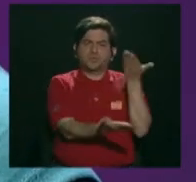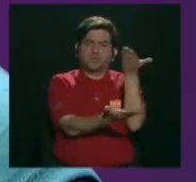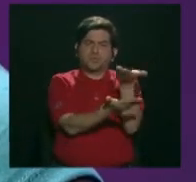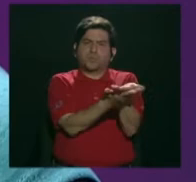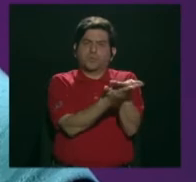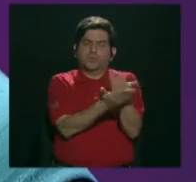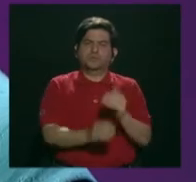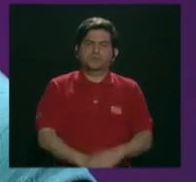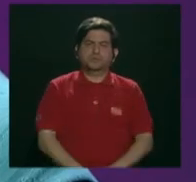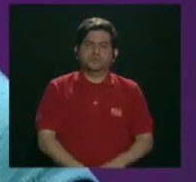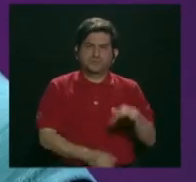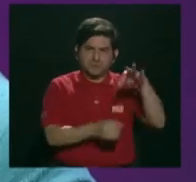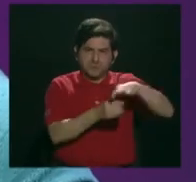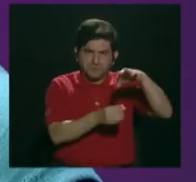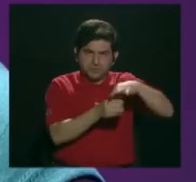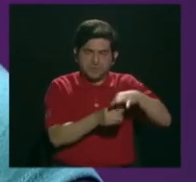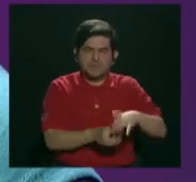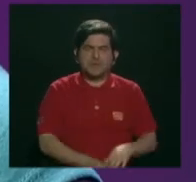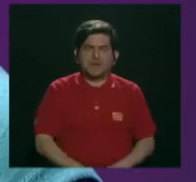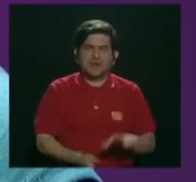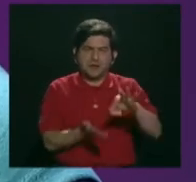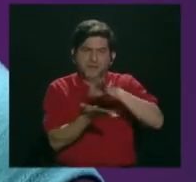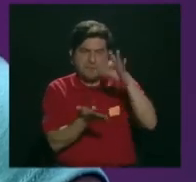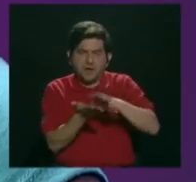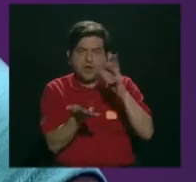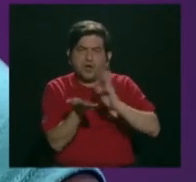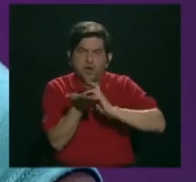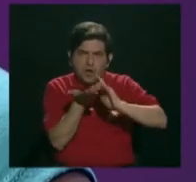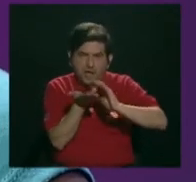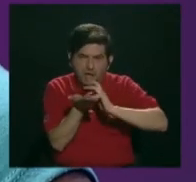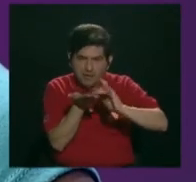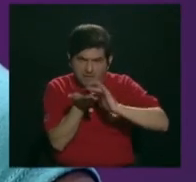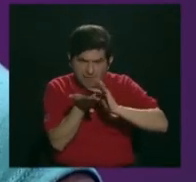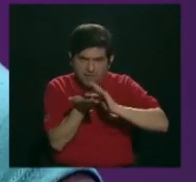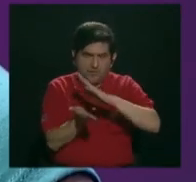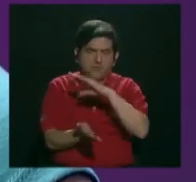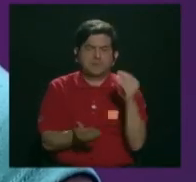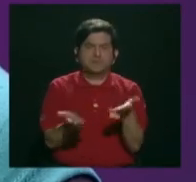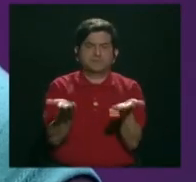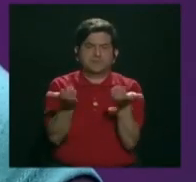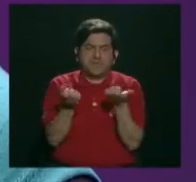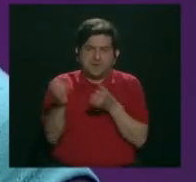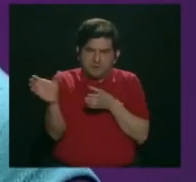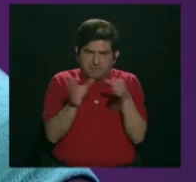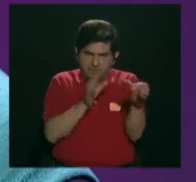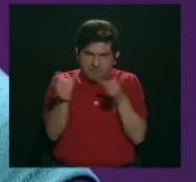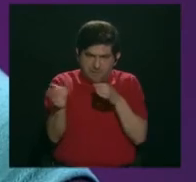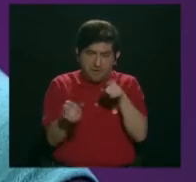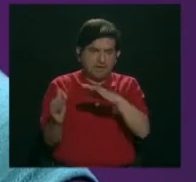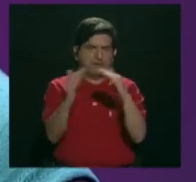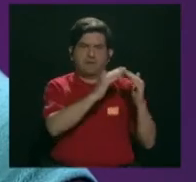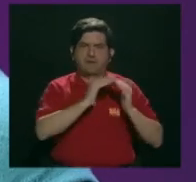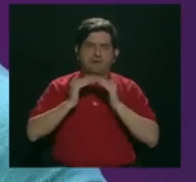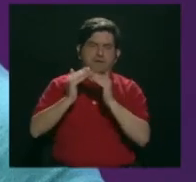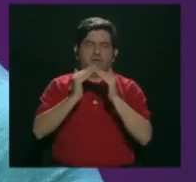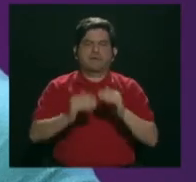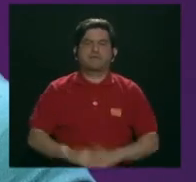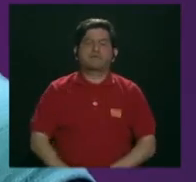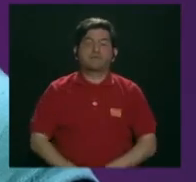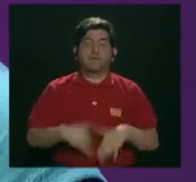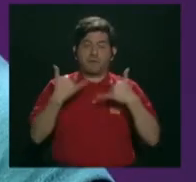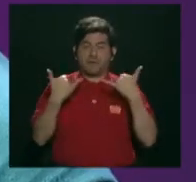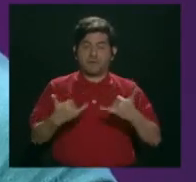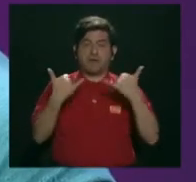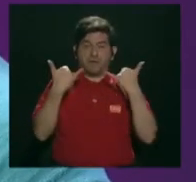que sembrábamos los frijoles, el arroz, y además se quería comercializar en esa comunidad de Las Nubes que